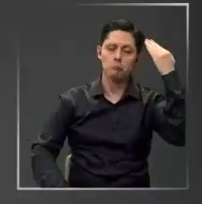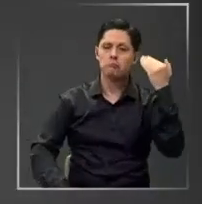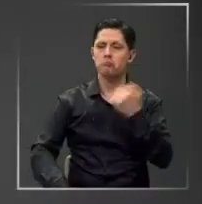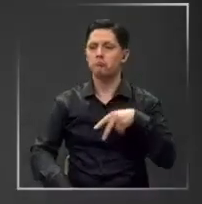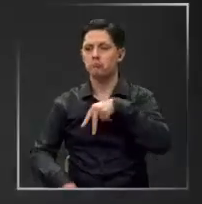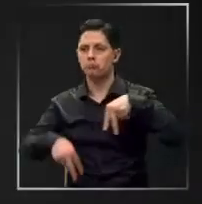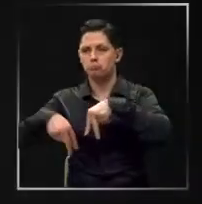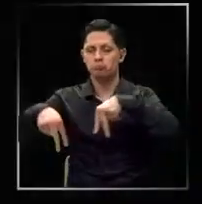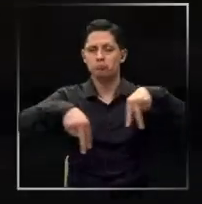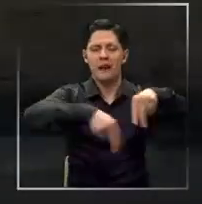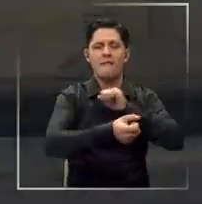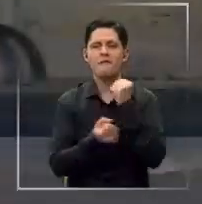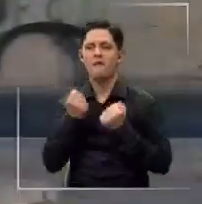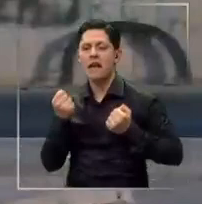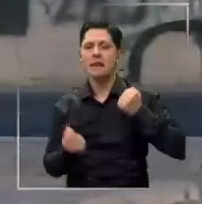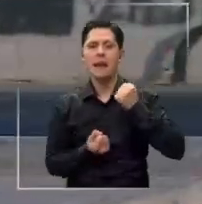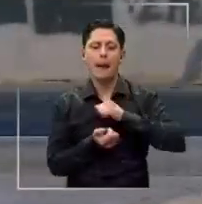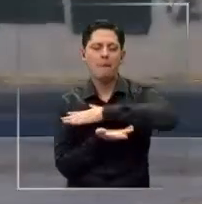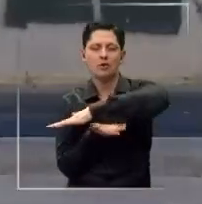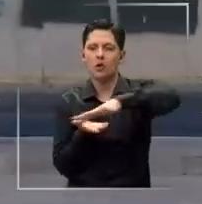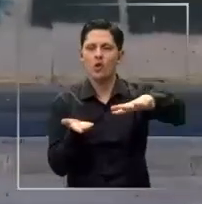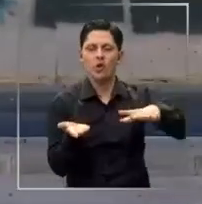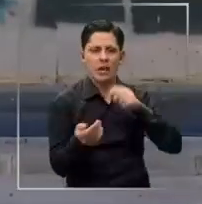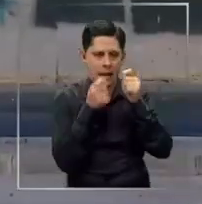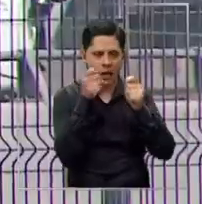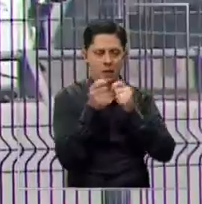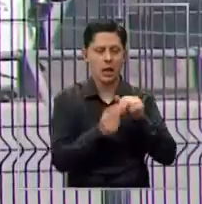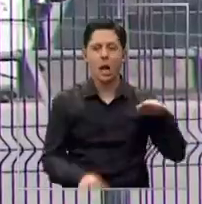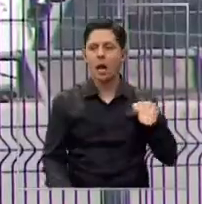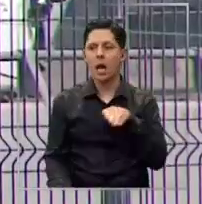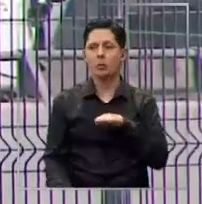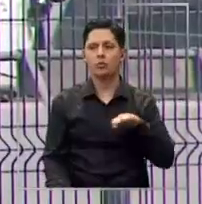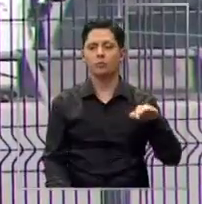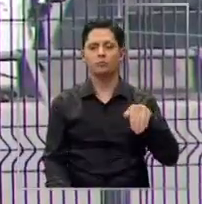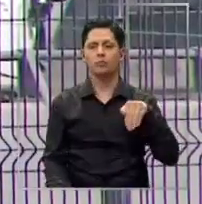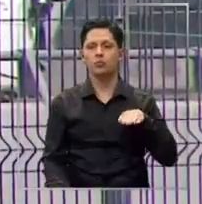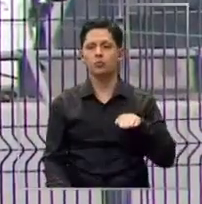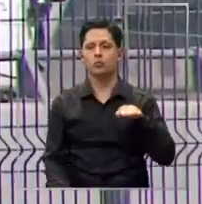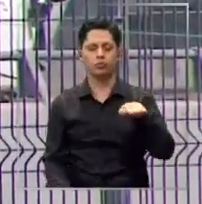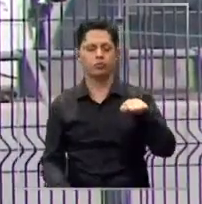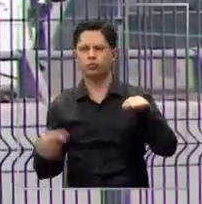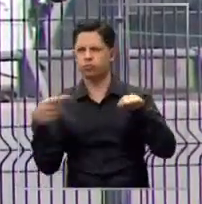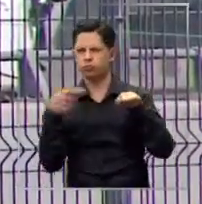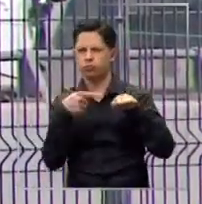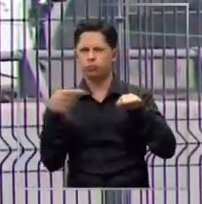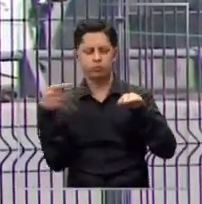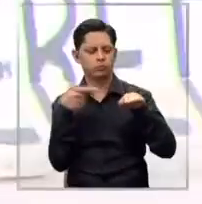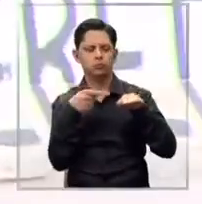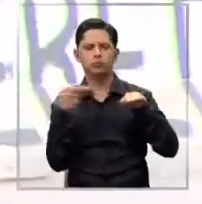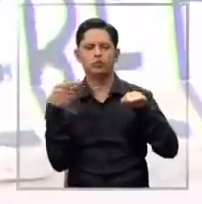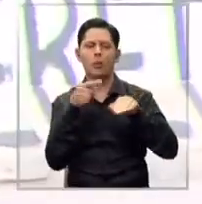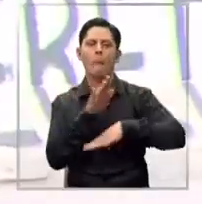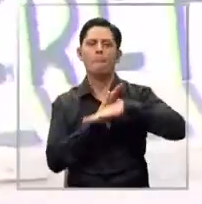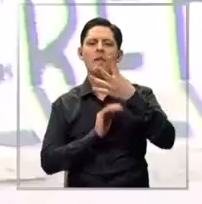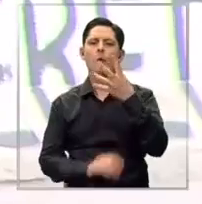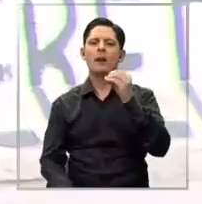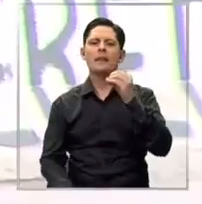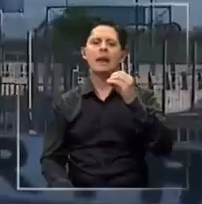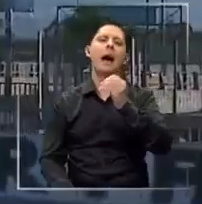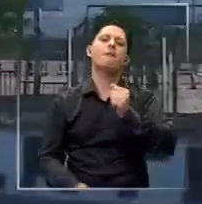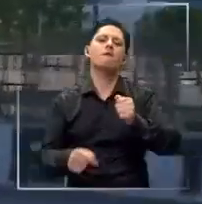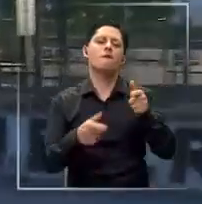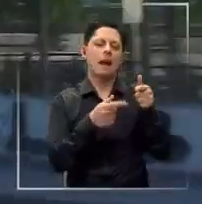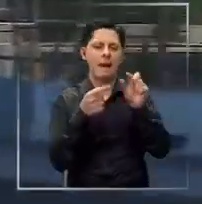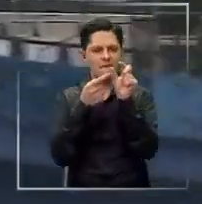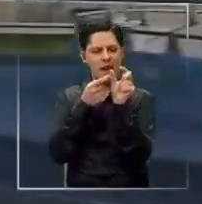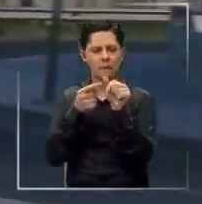en espacio riesgo fiesta de la que nunca regresaron porque el auto en que se trasladaban recibió más de 40 balas y terminó chocando con